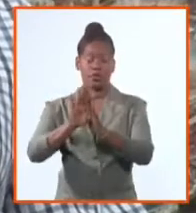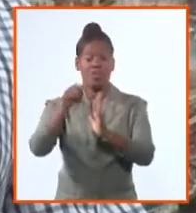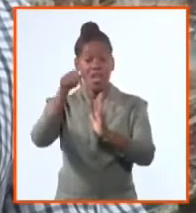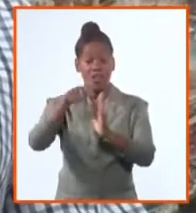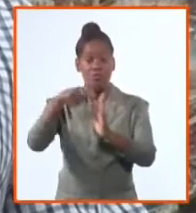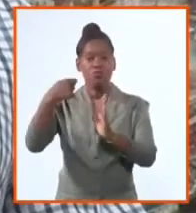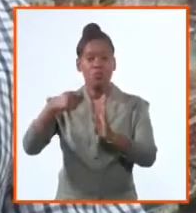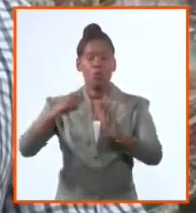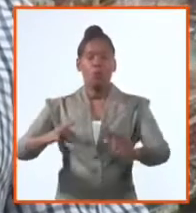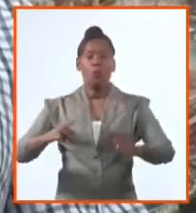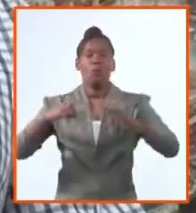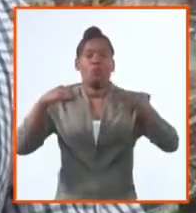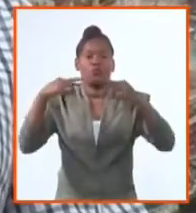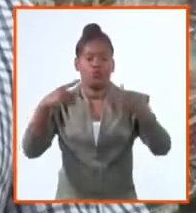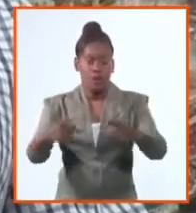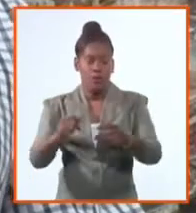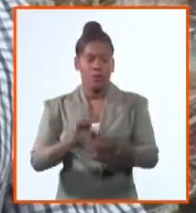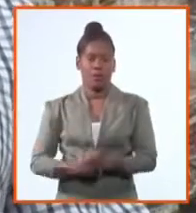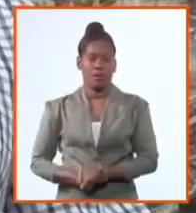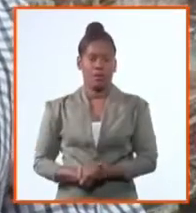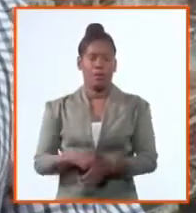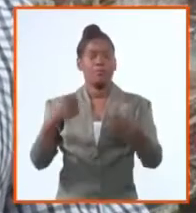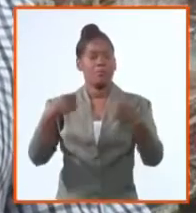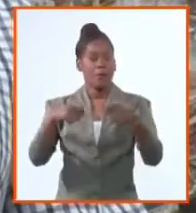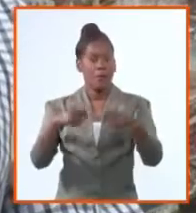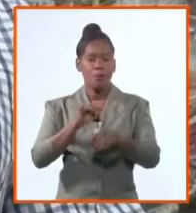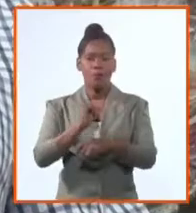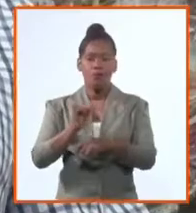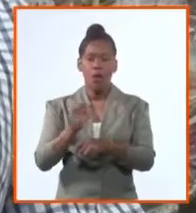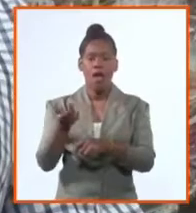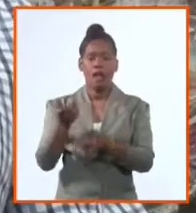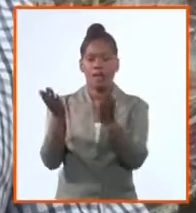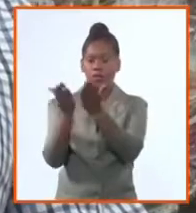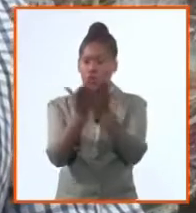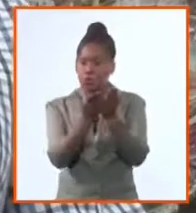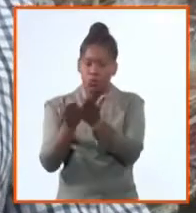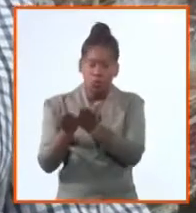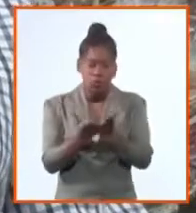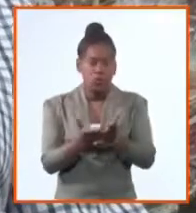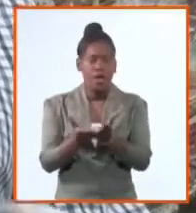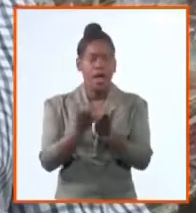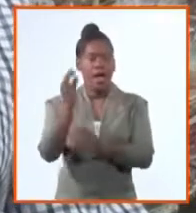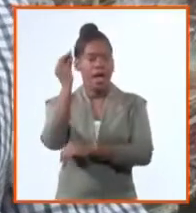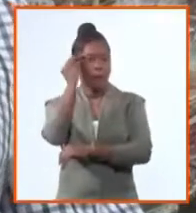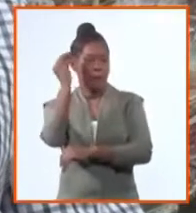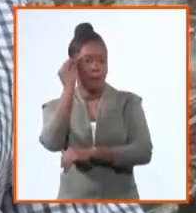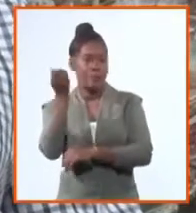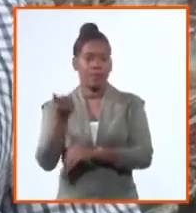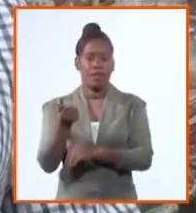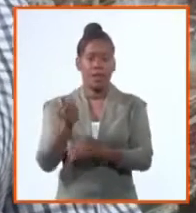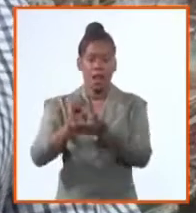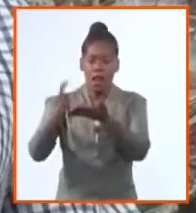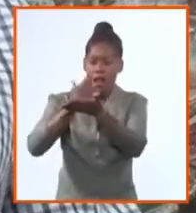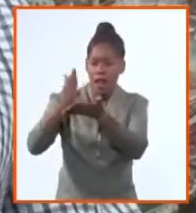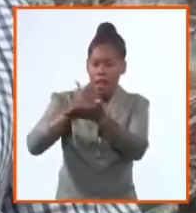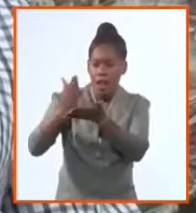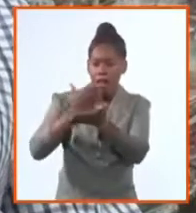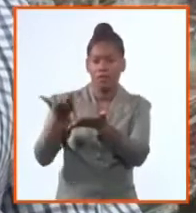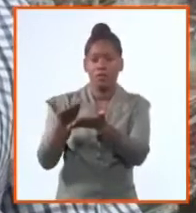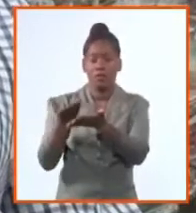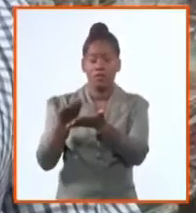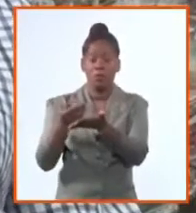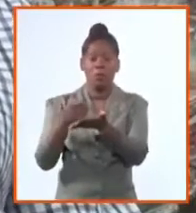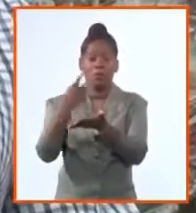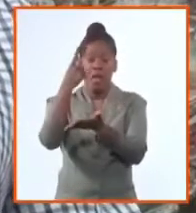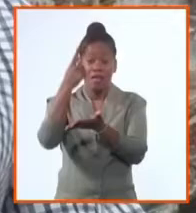retomarlas. Tenemos que volver otra vez a estudiar los clásicos, compañeros. Ya la última edición que se hizo del Capital,